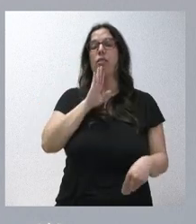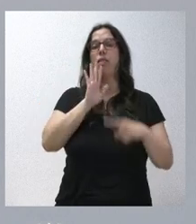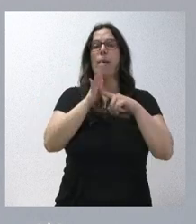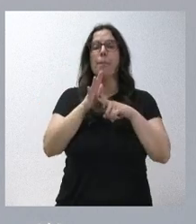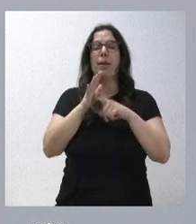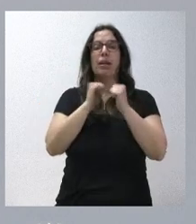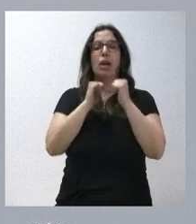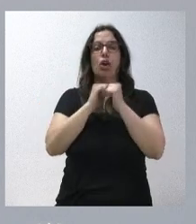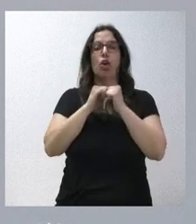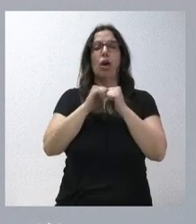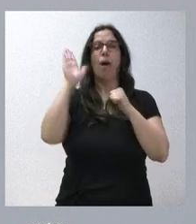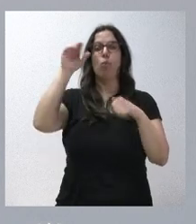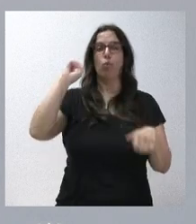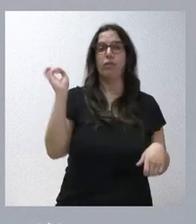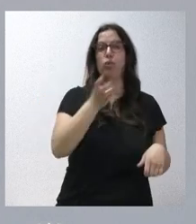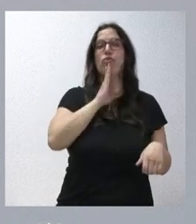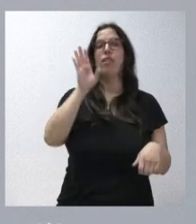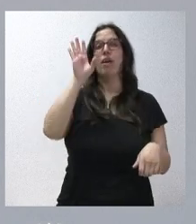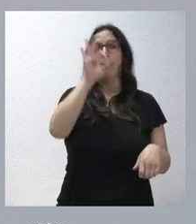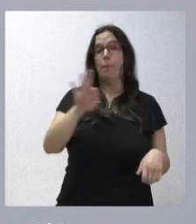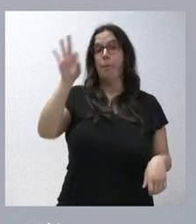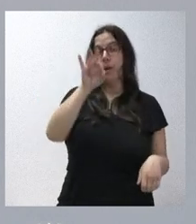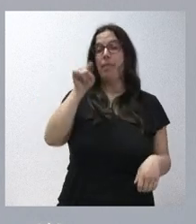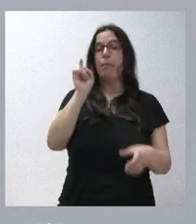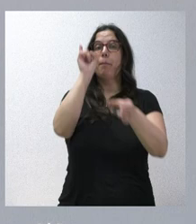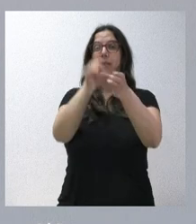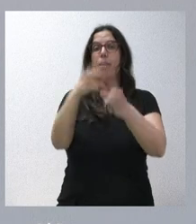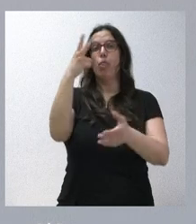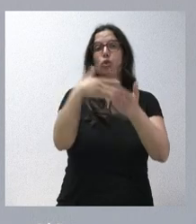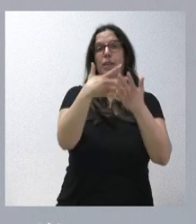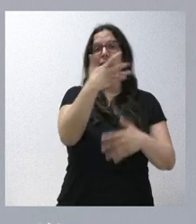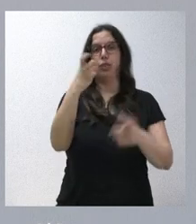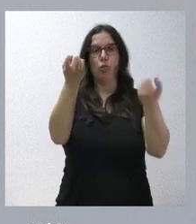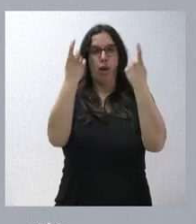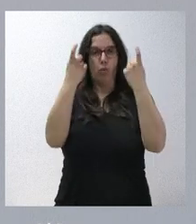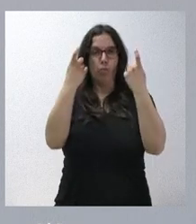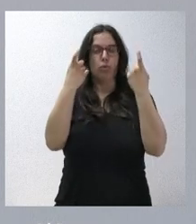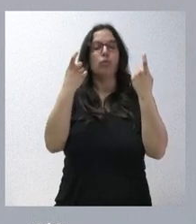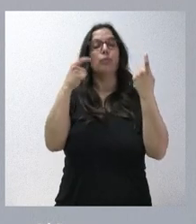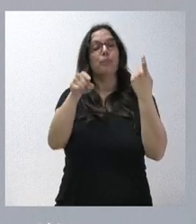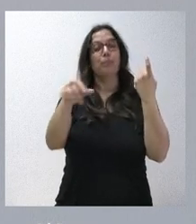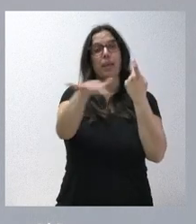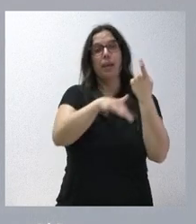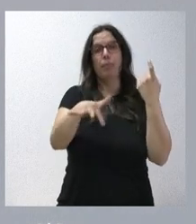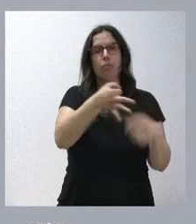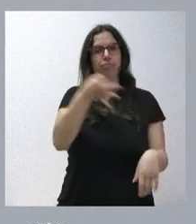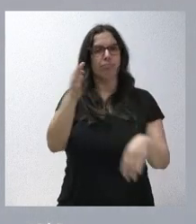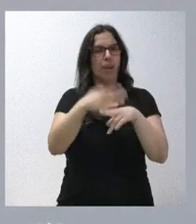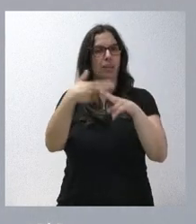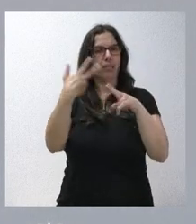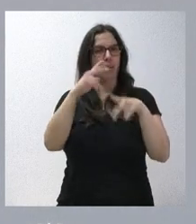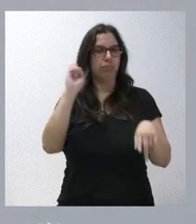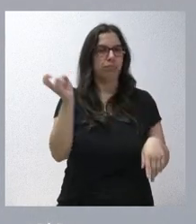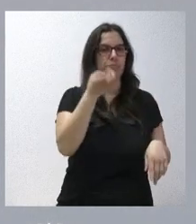multiaventura ubicado en Palencia y va a contar con la participación de 2500 alumnos Este es un espacio idóneo para Estas actividades que están